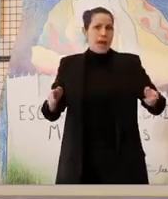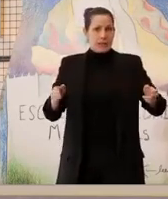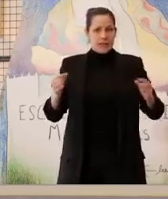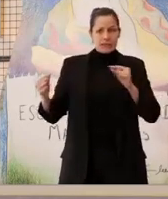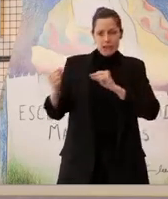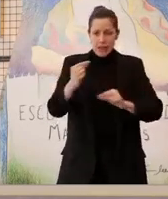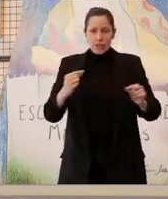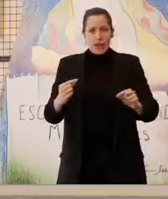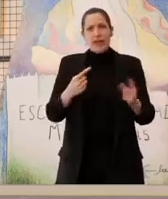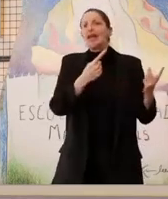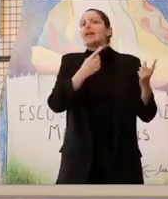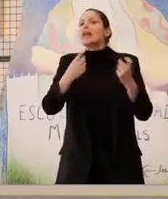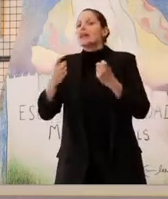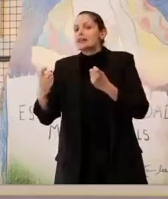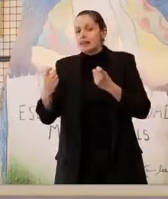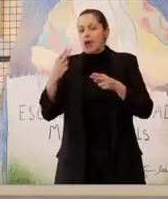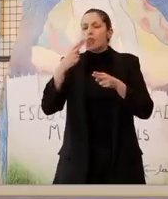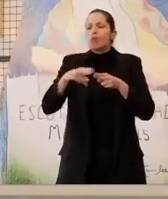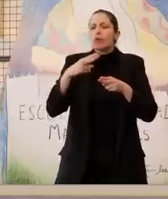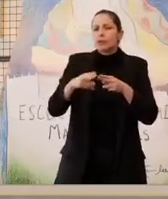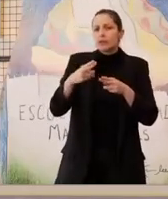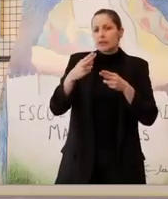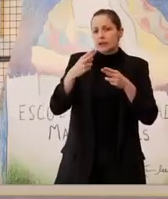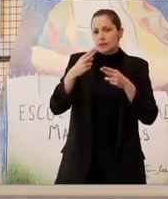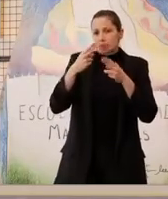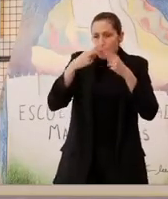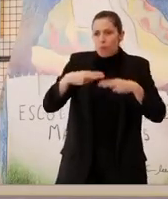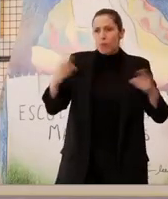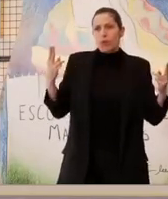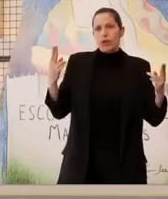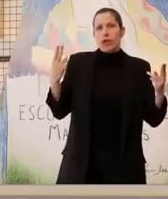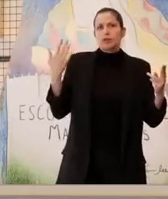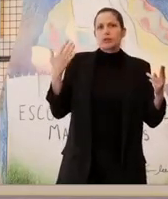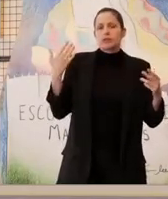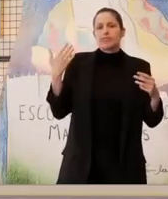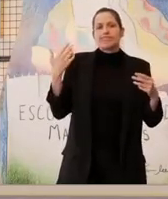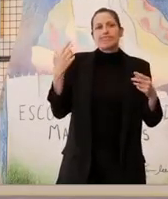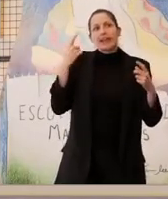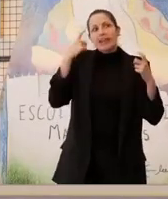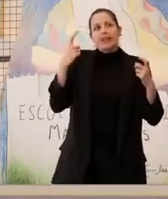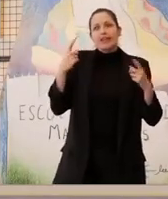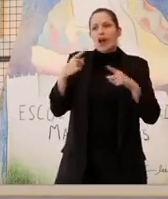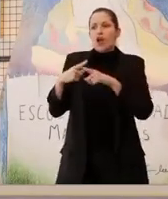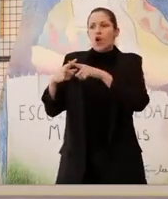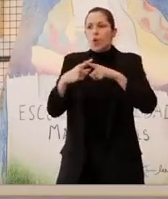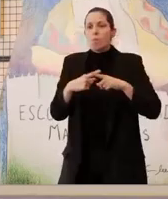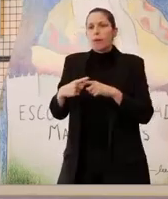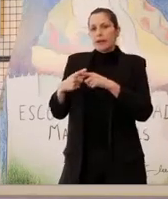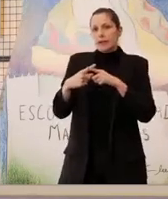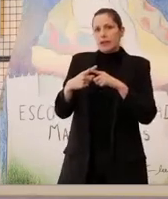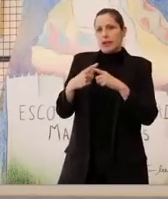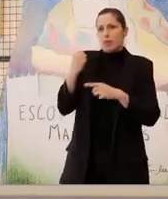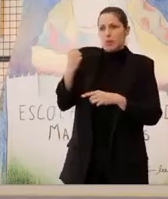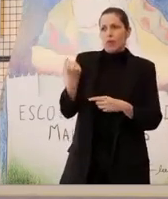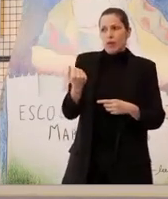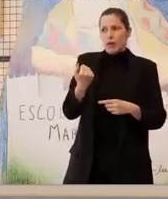públicas para obligar a quienes se han apropiado del poder a que lo compartan no a que lo compartan 60-40 que me parece